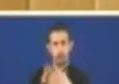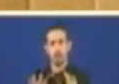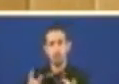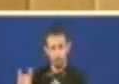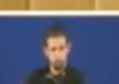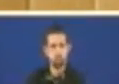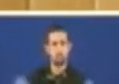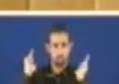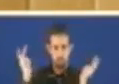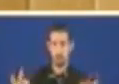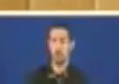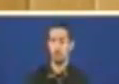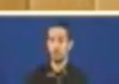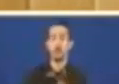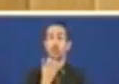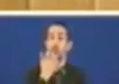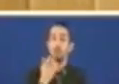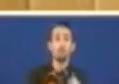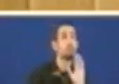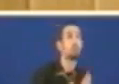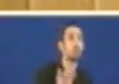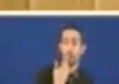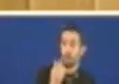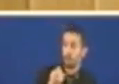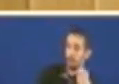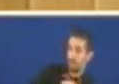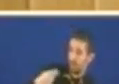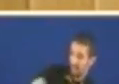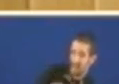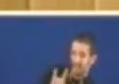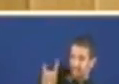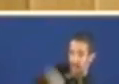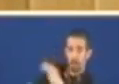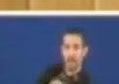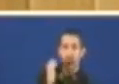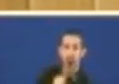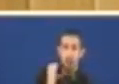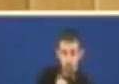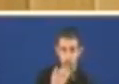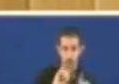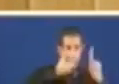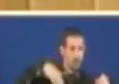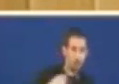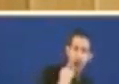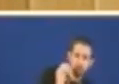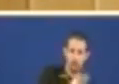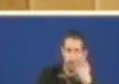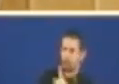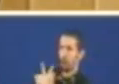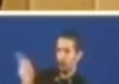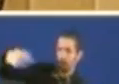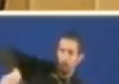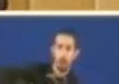cando hai abuso na comercialización dun producto, cando hai cláusulas abusivas na comercialización dun determinado